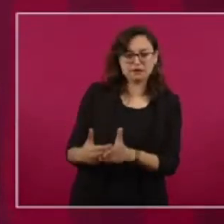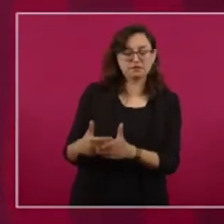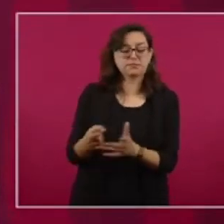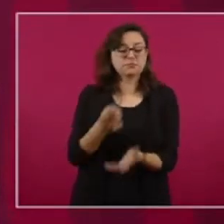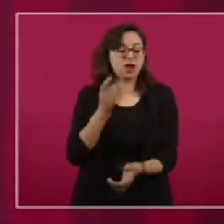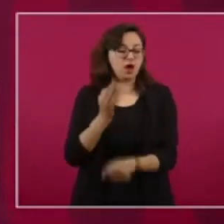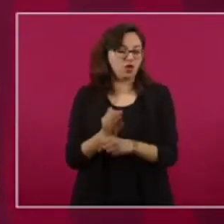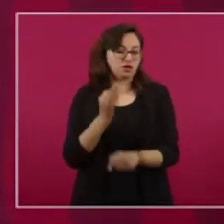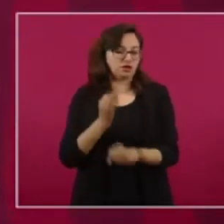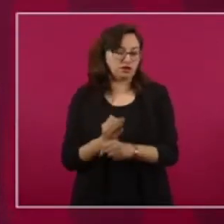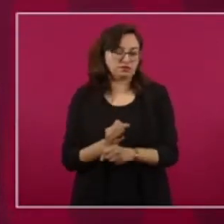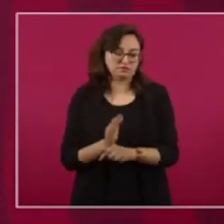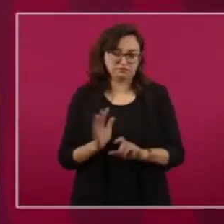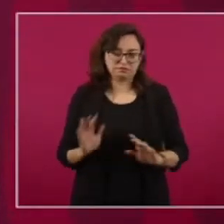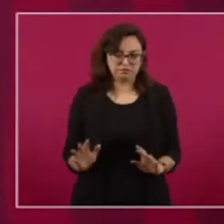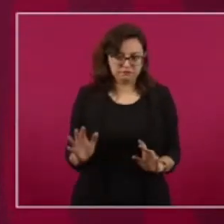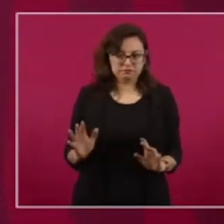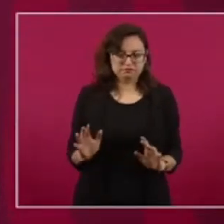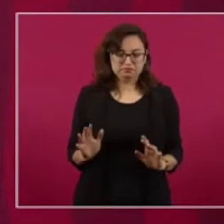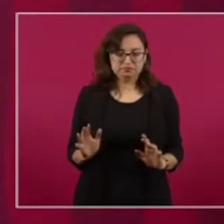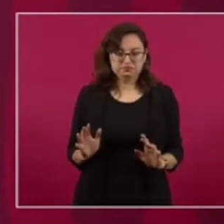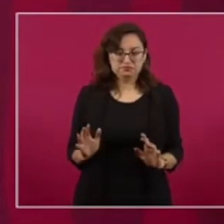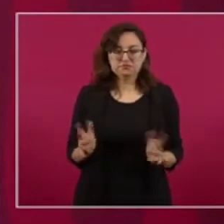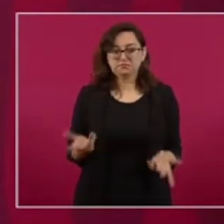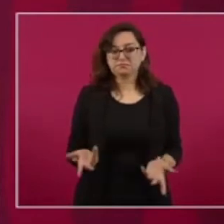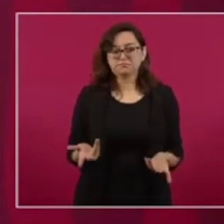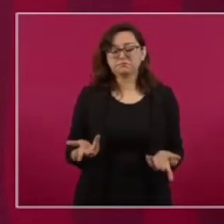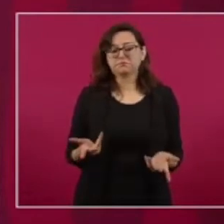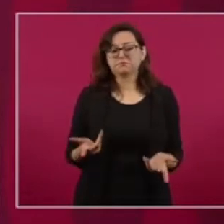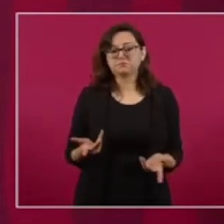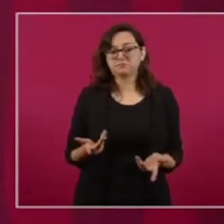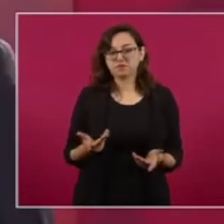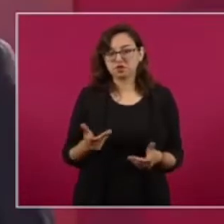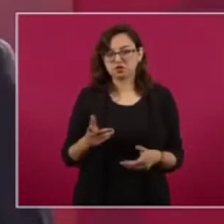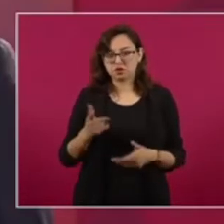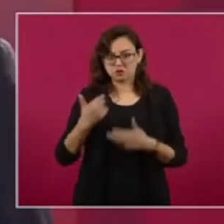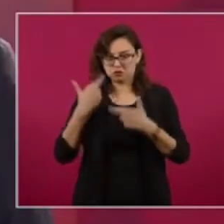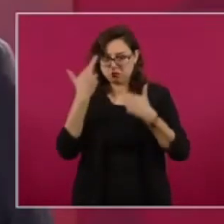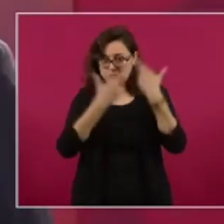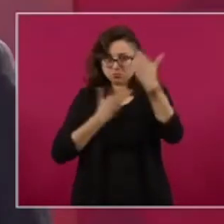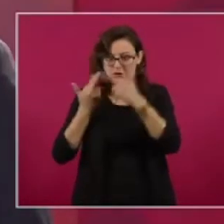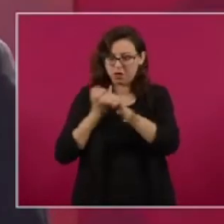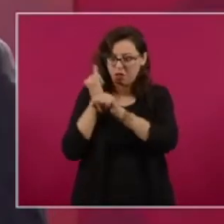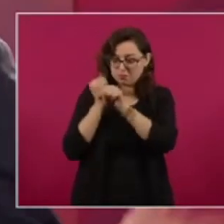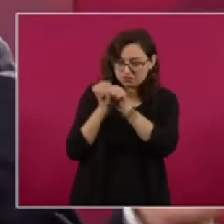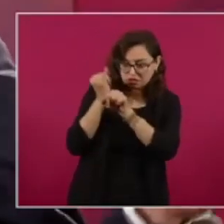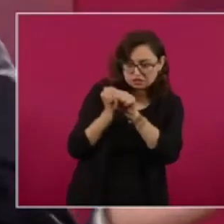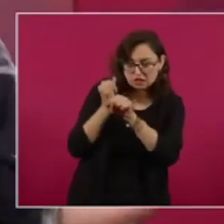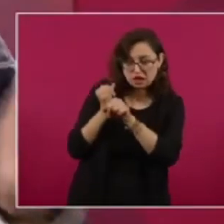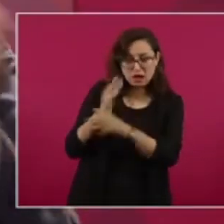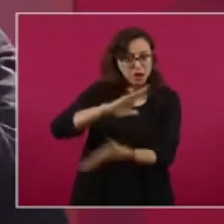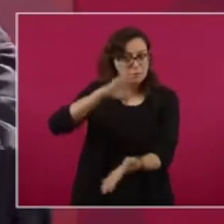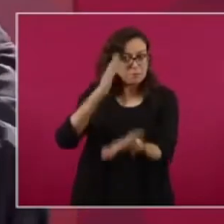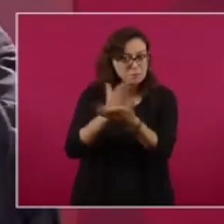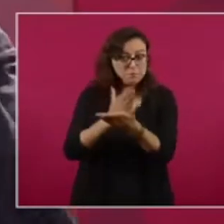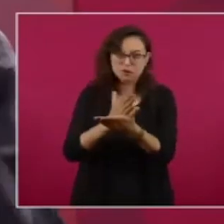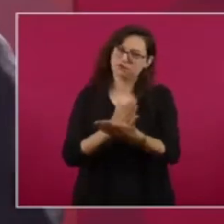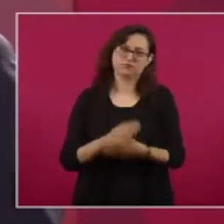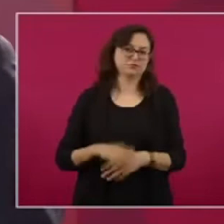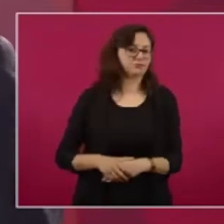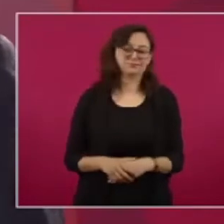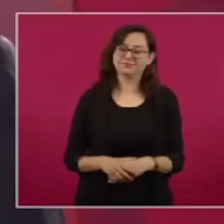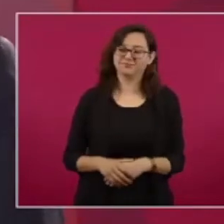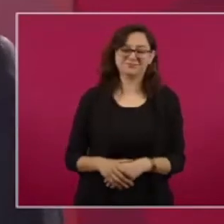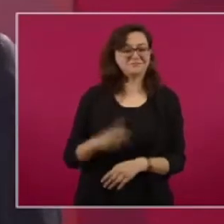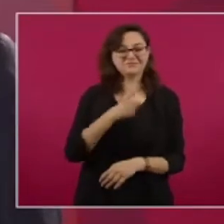no se puede cancelar ninguna auditoría. Se tiene que continuar hasta